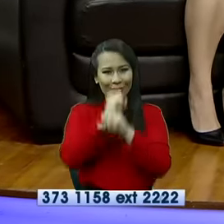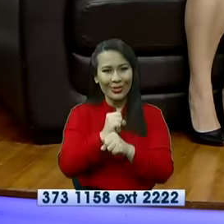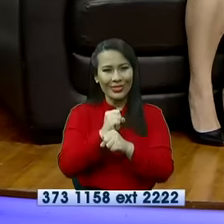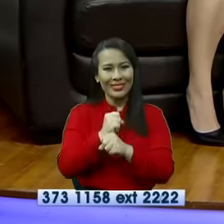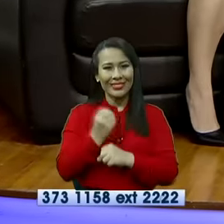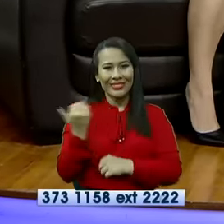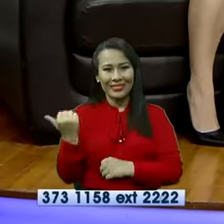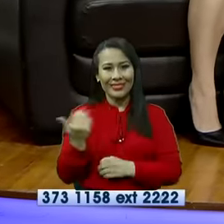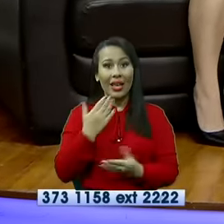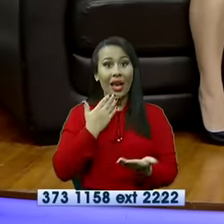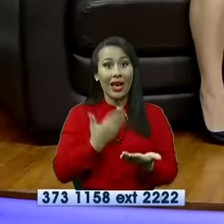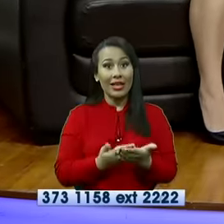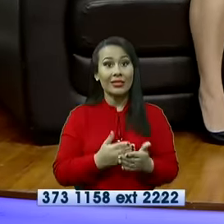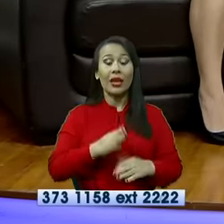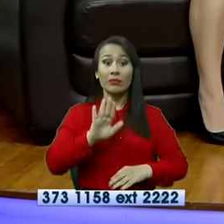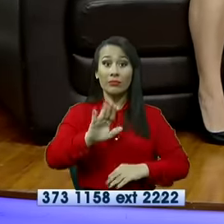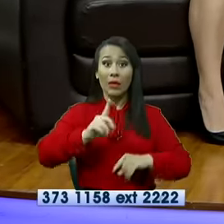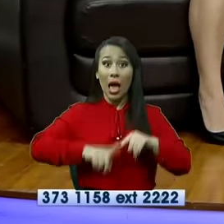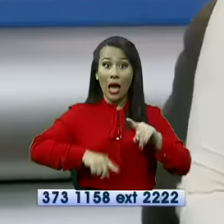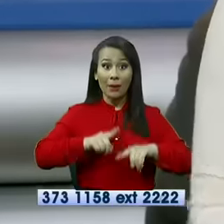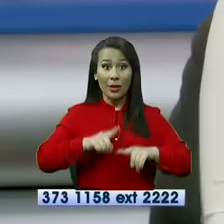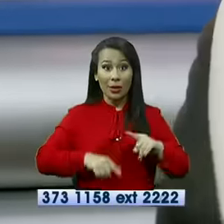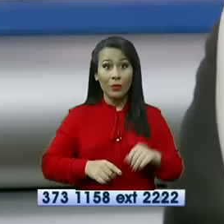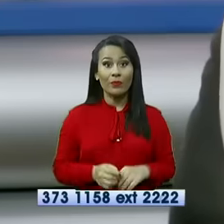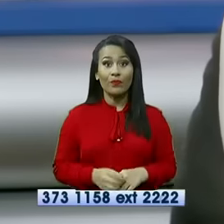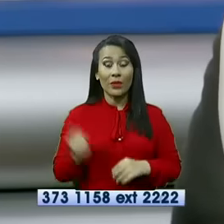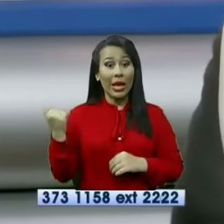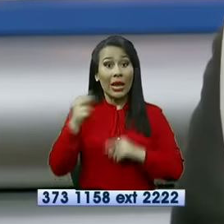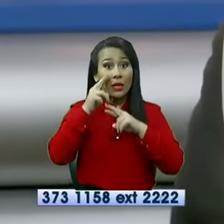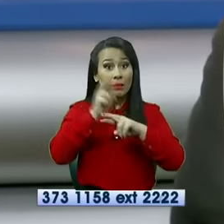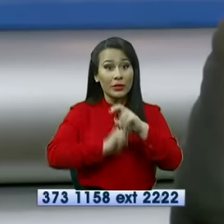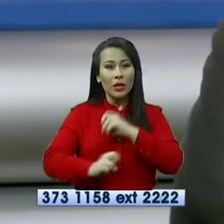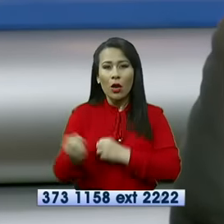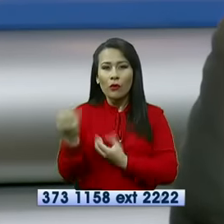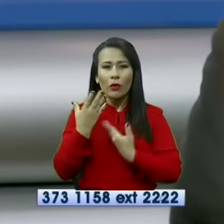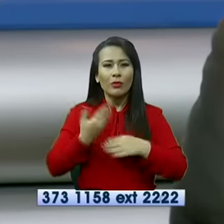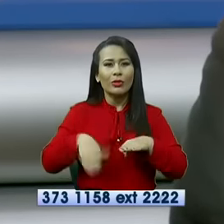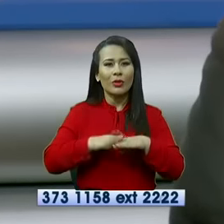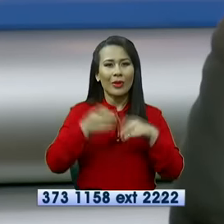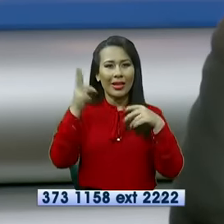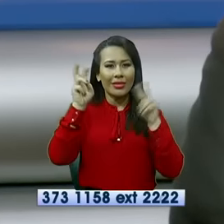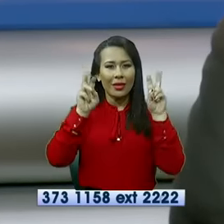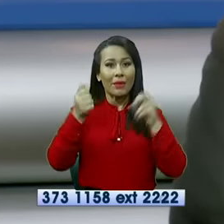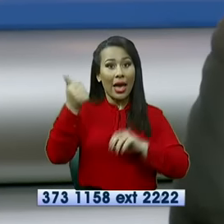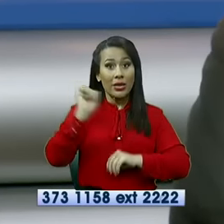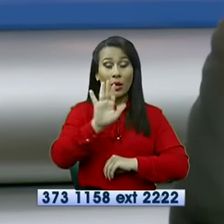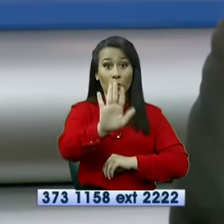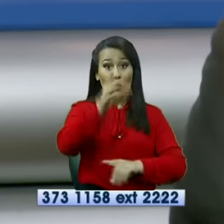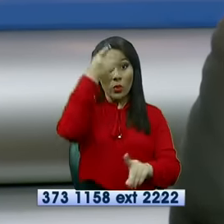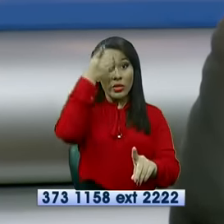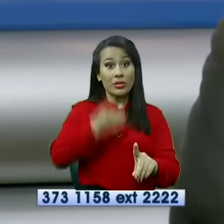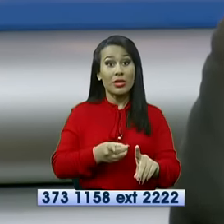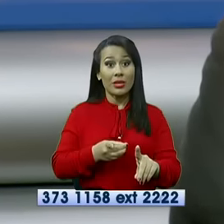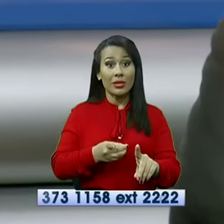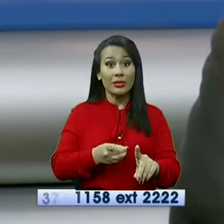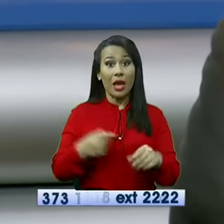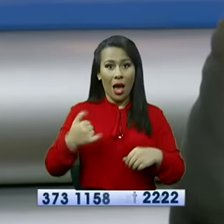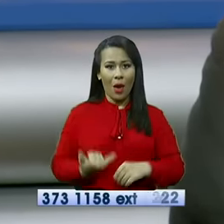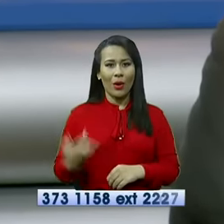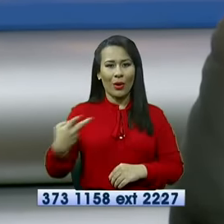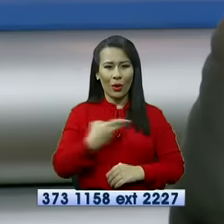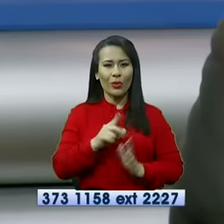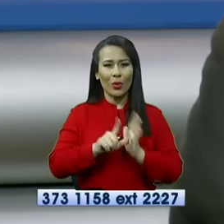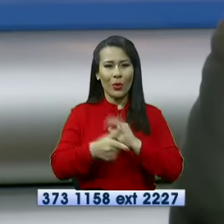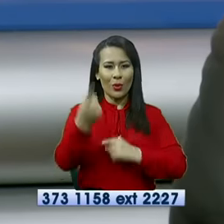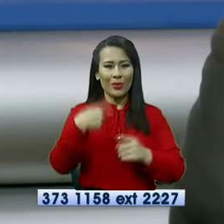doctor graci amigos televidentes el análisis con el do ustedes sus propias conclusiones Una pausa y ya